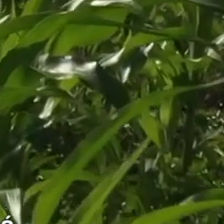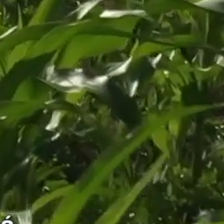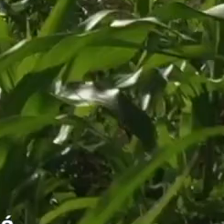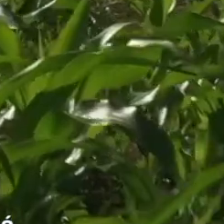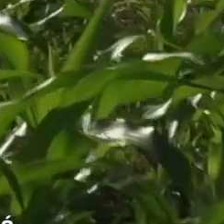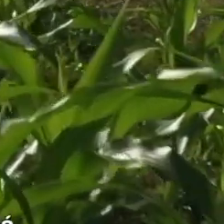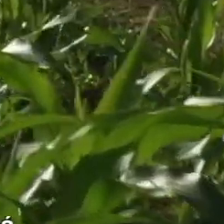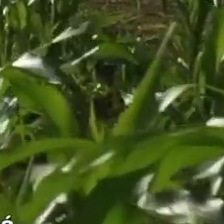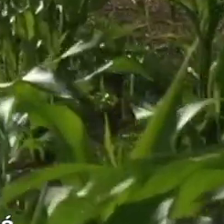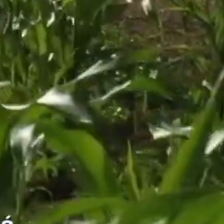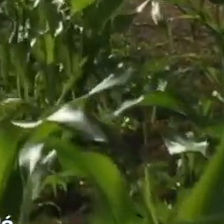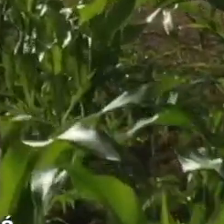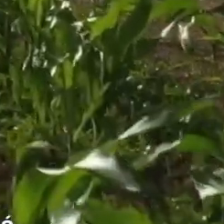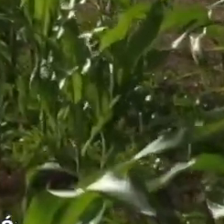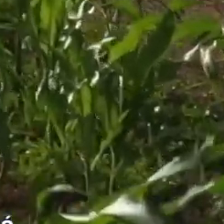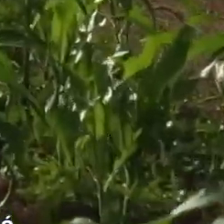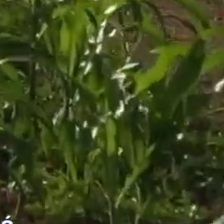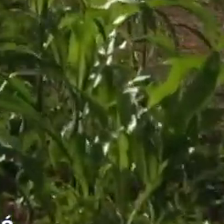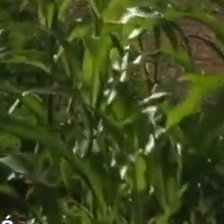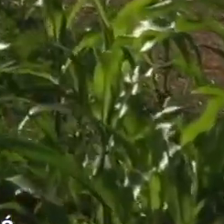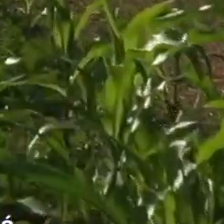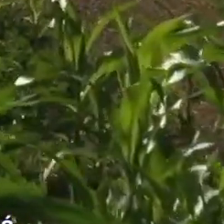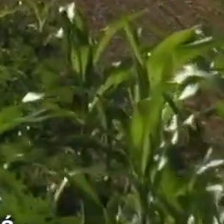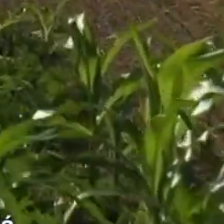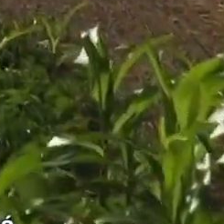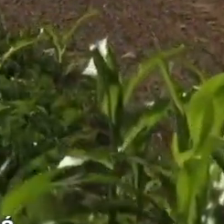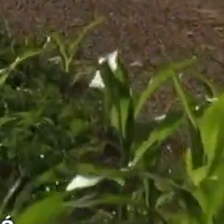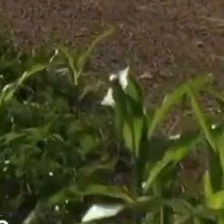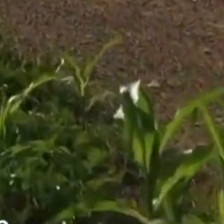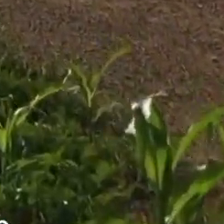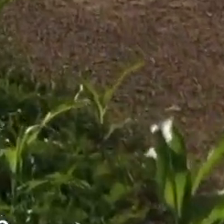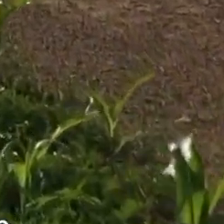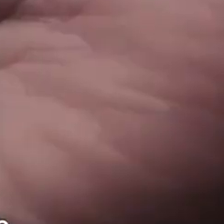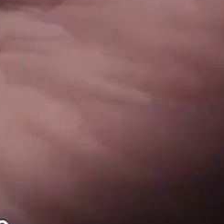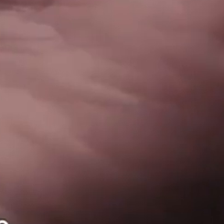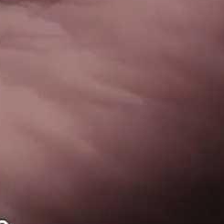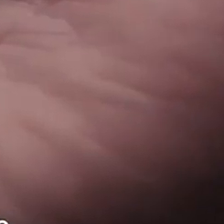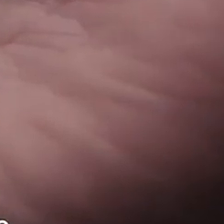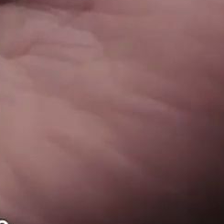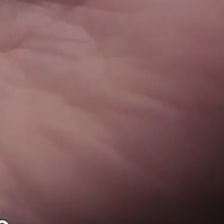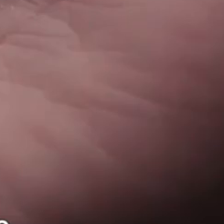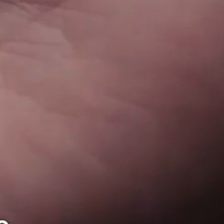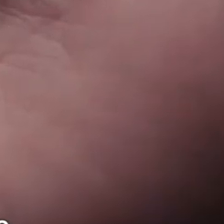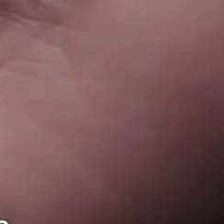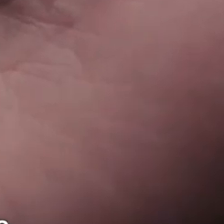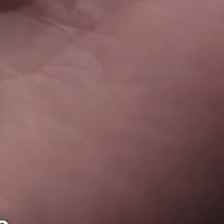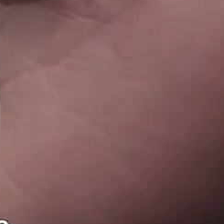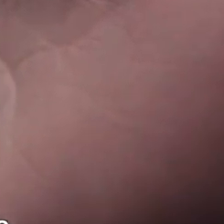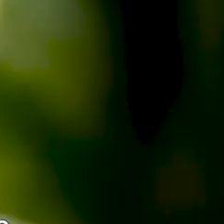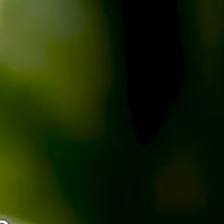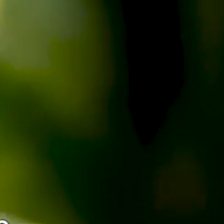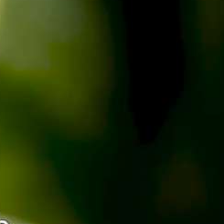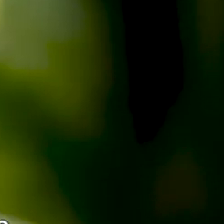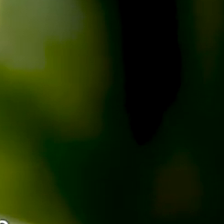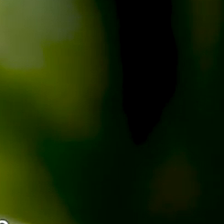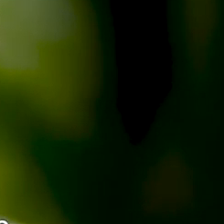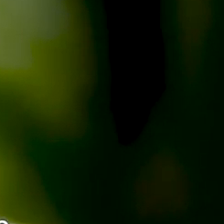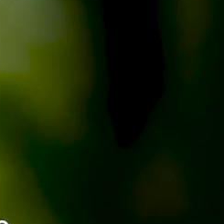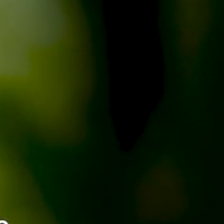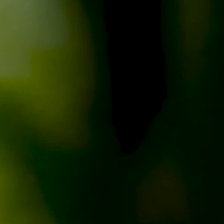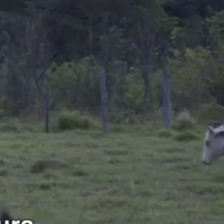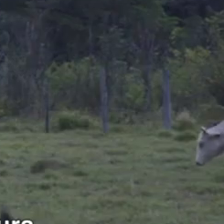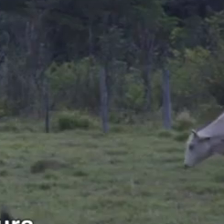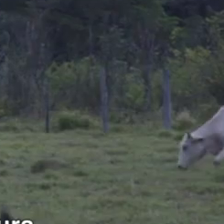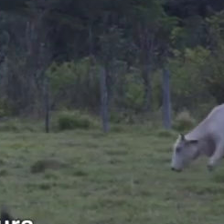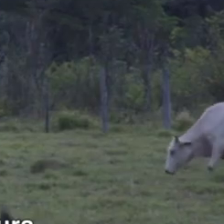Estamos en San Bernardo, en el municipio de Copomá. En esta tierra crece el maíz, el frijol, la sandía y